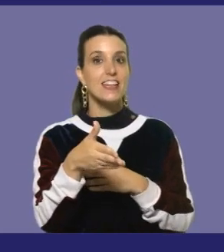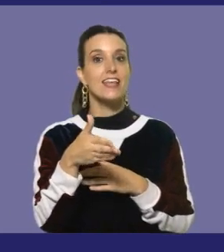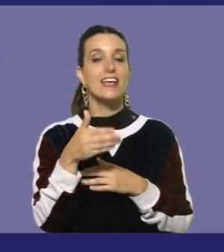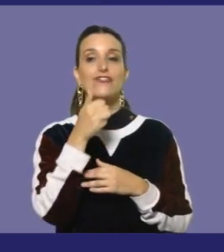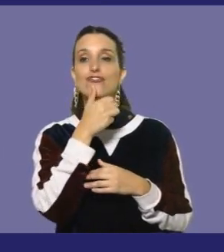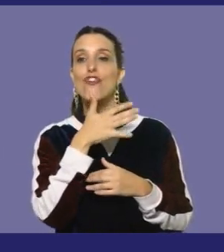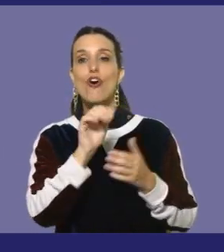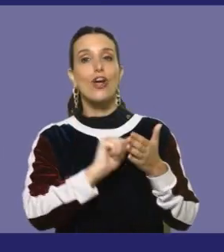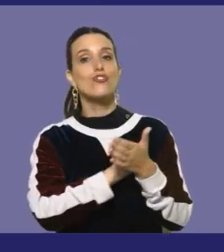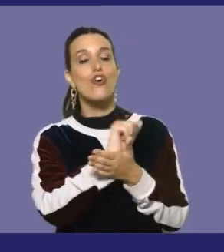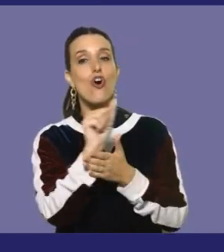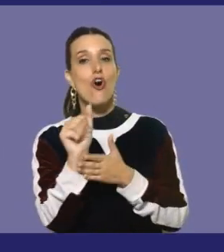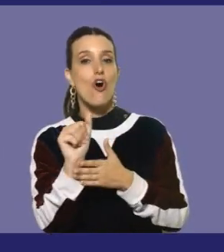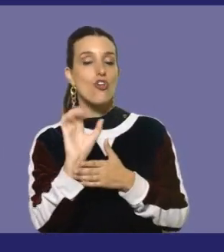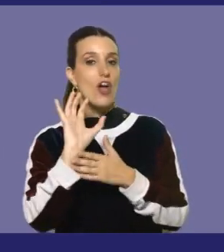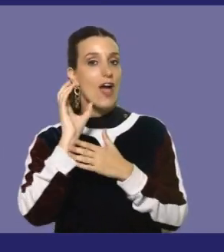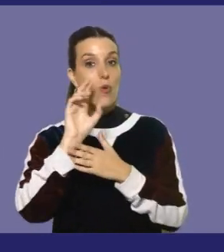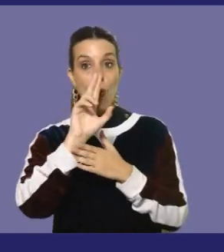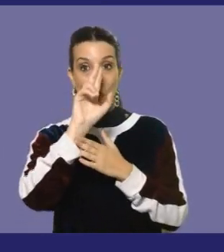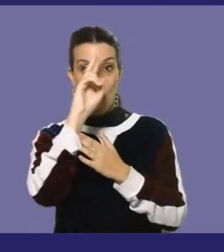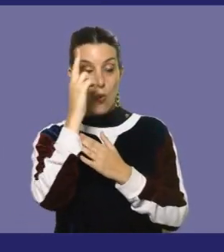historia de la radio en Uruguay, que va a ser